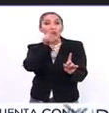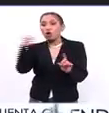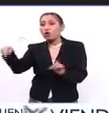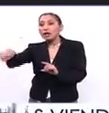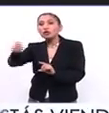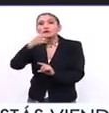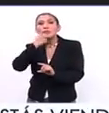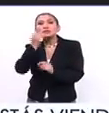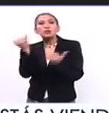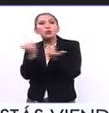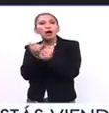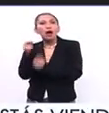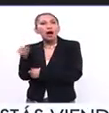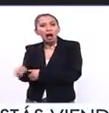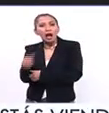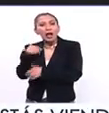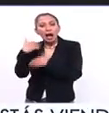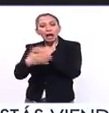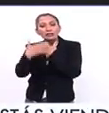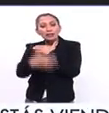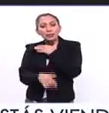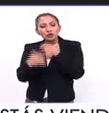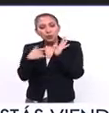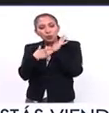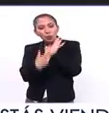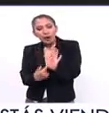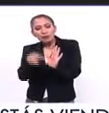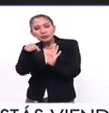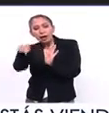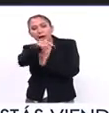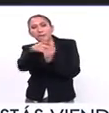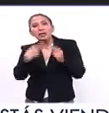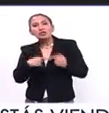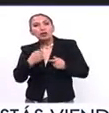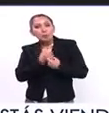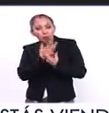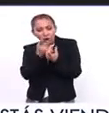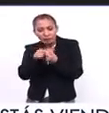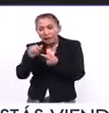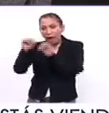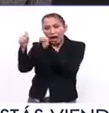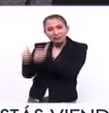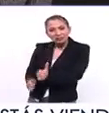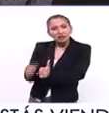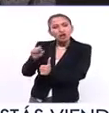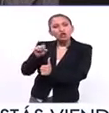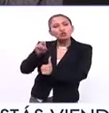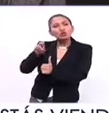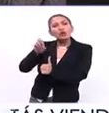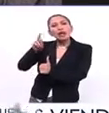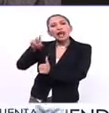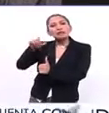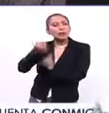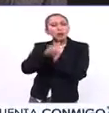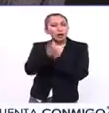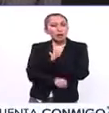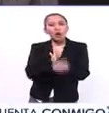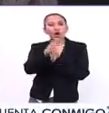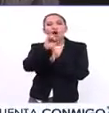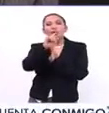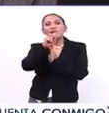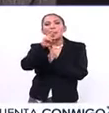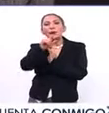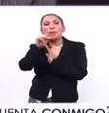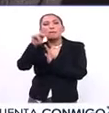ellos también. O sea, el archivo le da luz a los poetas, a los artistas surrealistas. ¿Cómo veía, por ejemplo, Octavio Paz